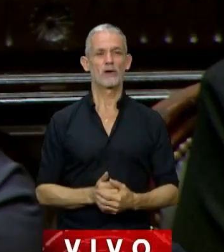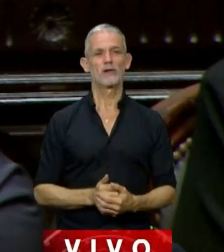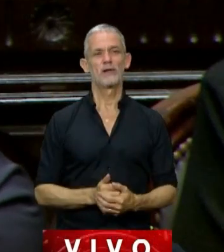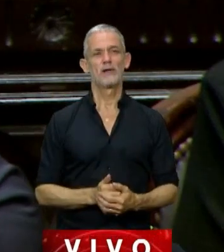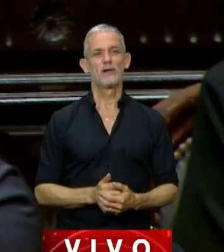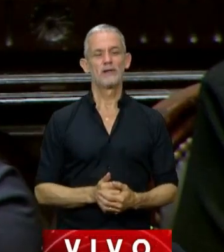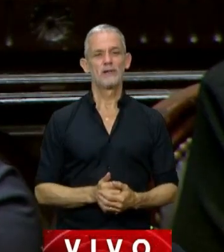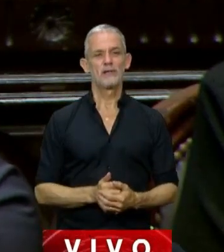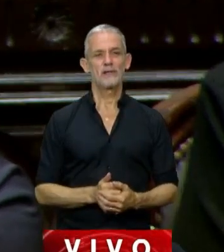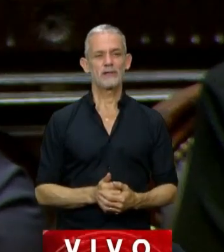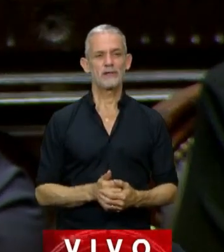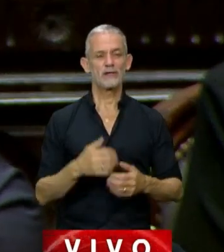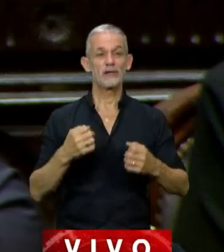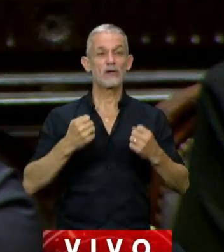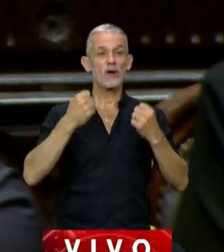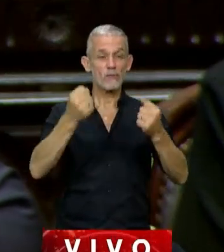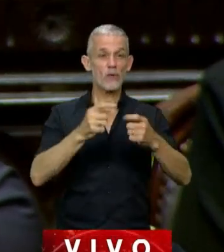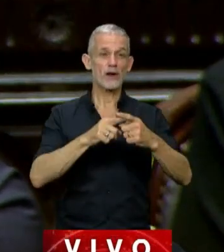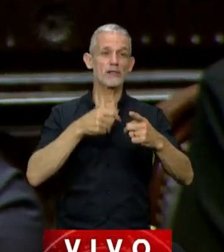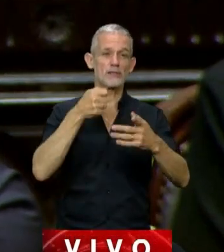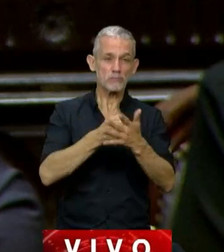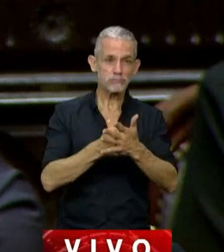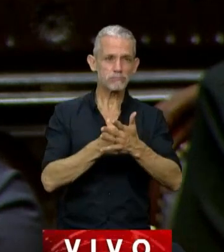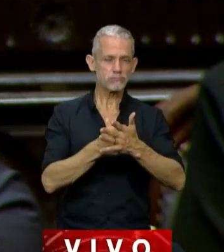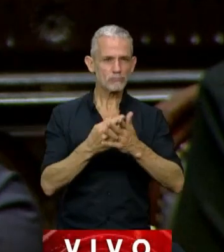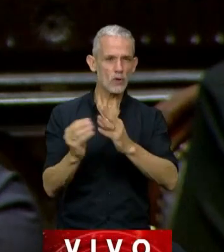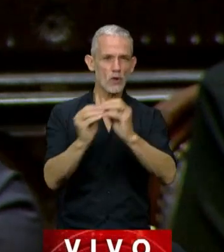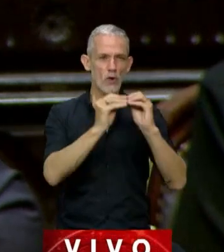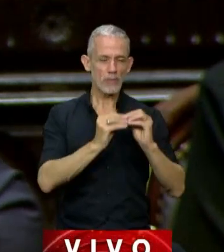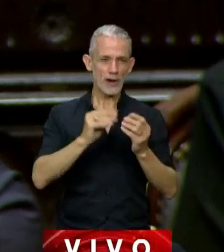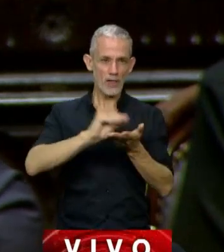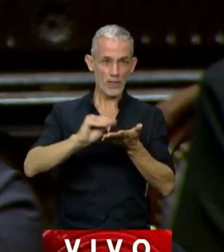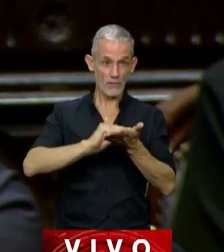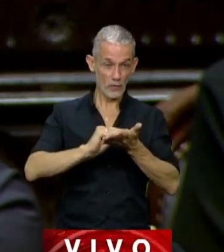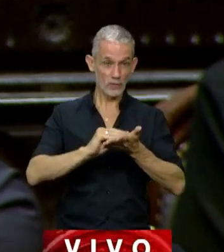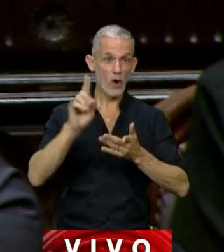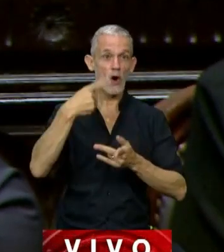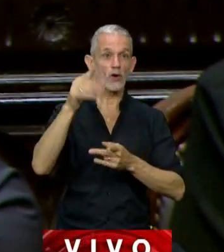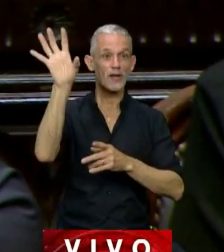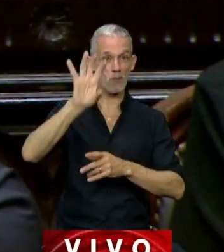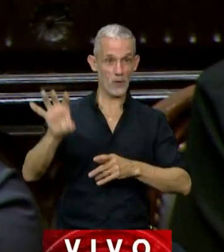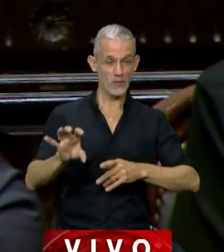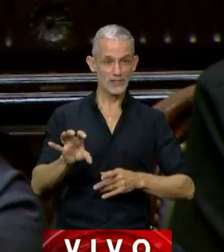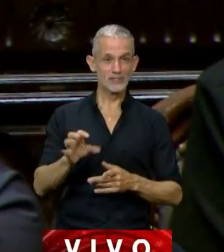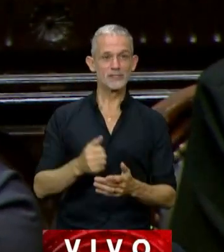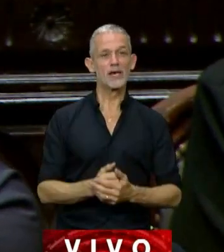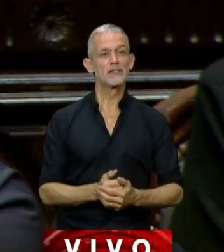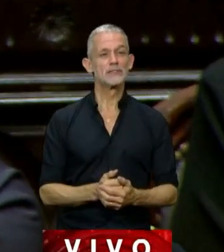la fuerza, el empeño que le ponen muchos colegas de otra provincia en